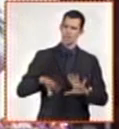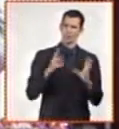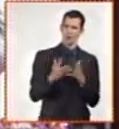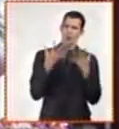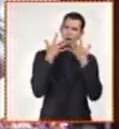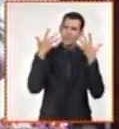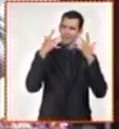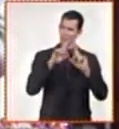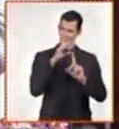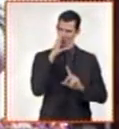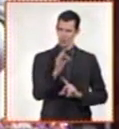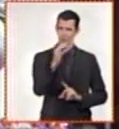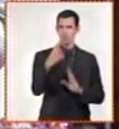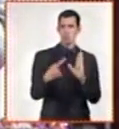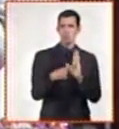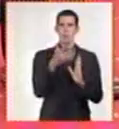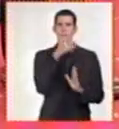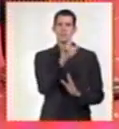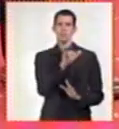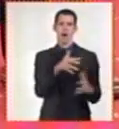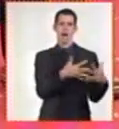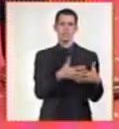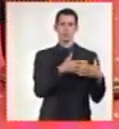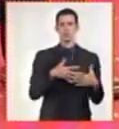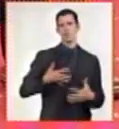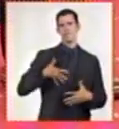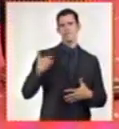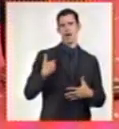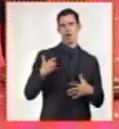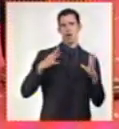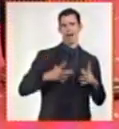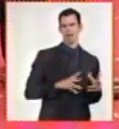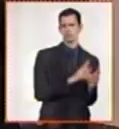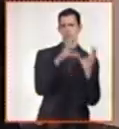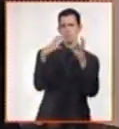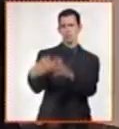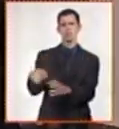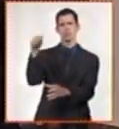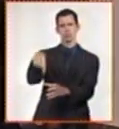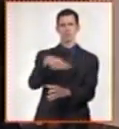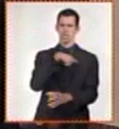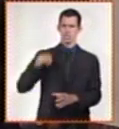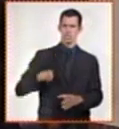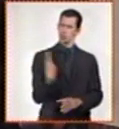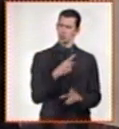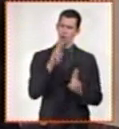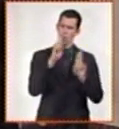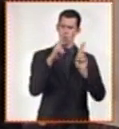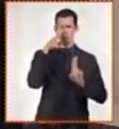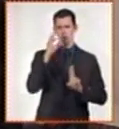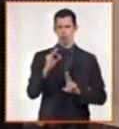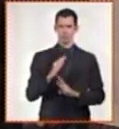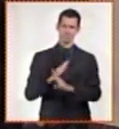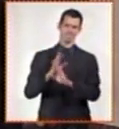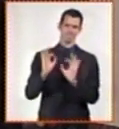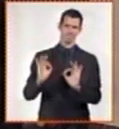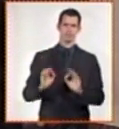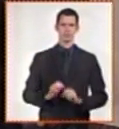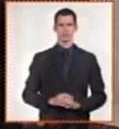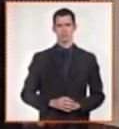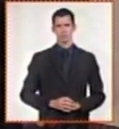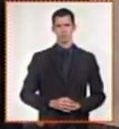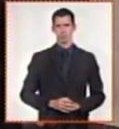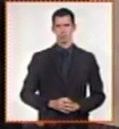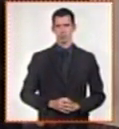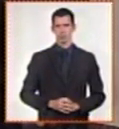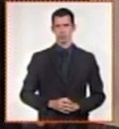provocación política. China lo condena en energéticamente y se opone resueltamente. China es fiel a sus palabras y ha respondido